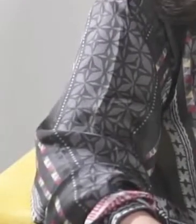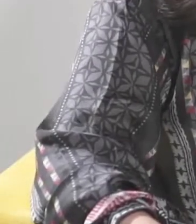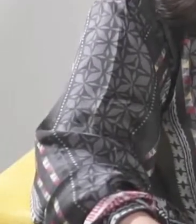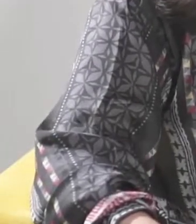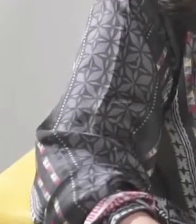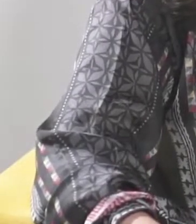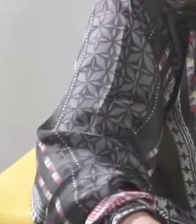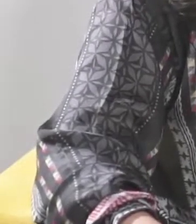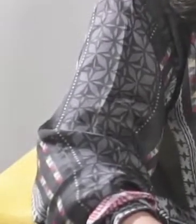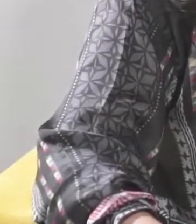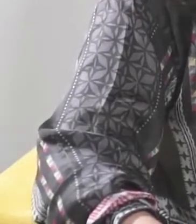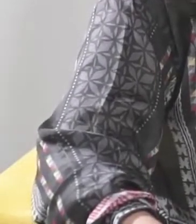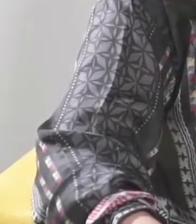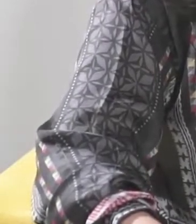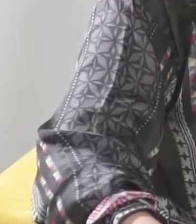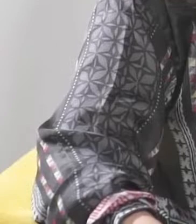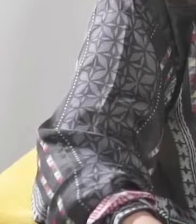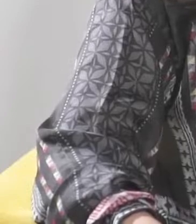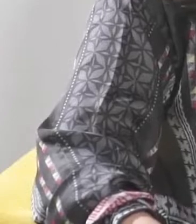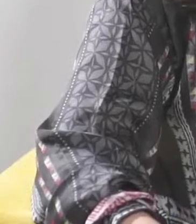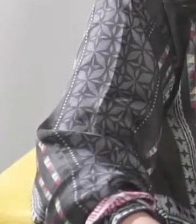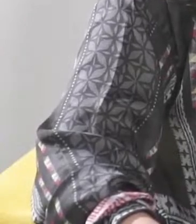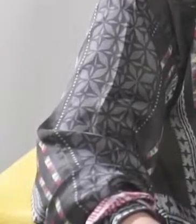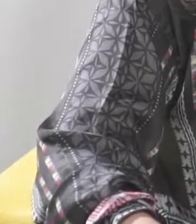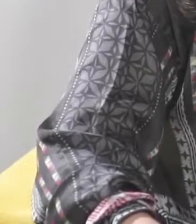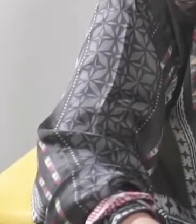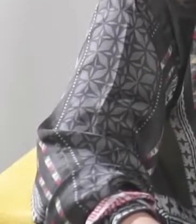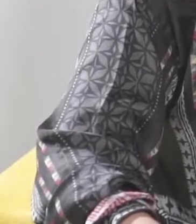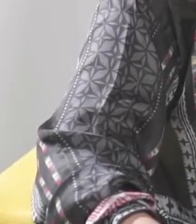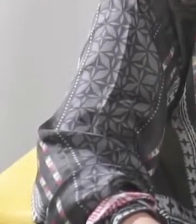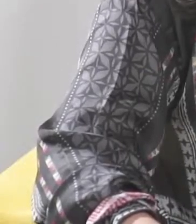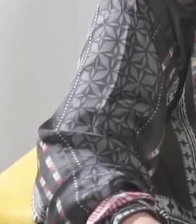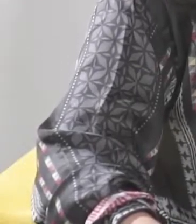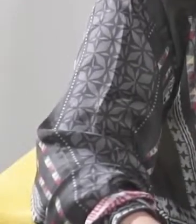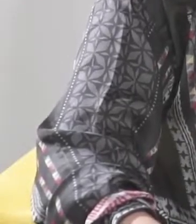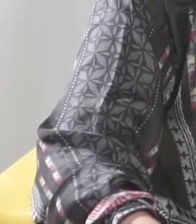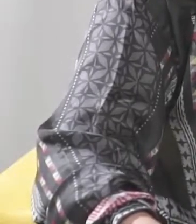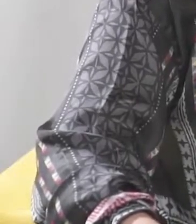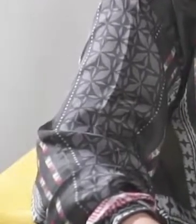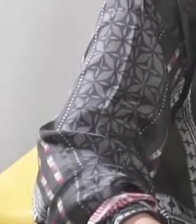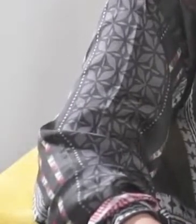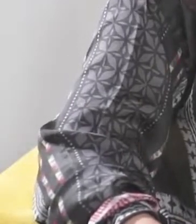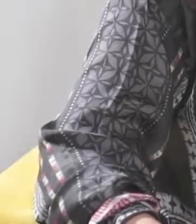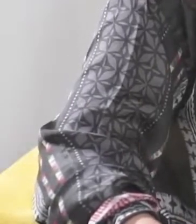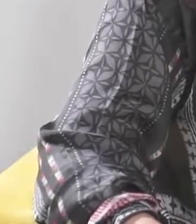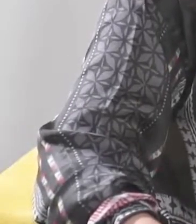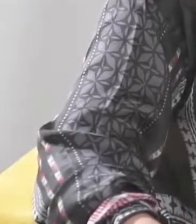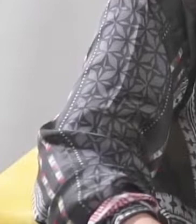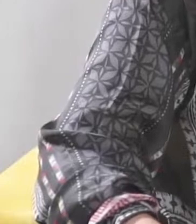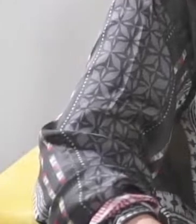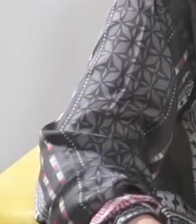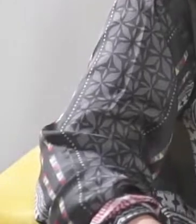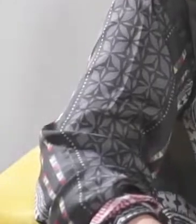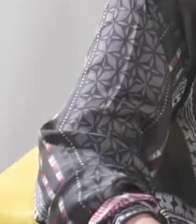solo una investigación sobre las condiciones y la situación de violencia, lo que enfrentan las niñas cuando se